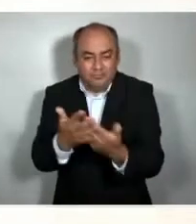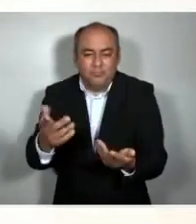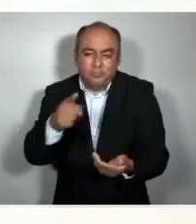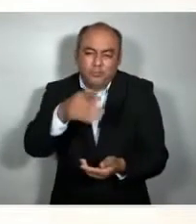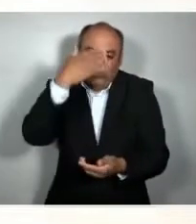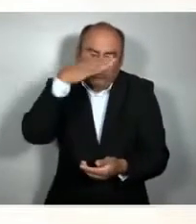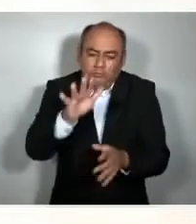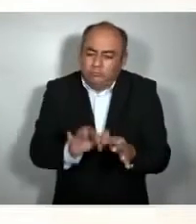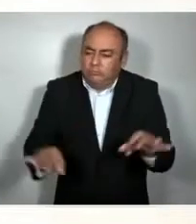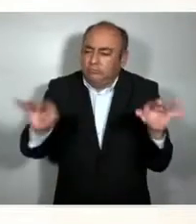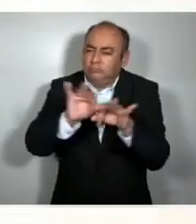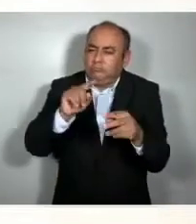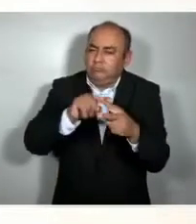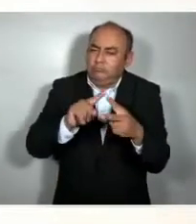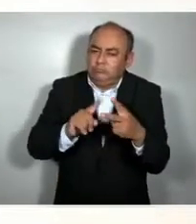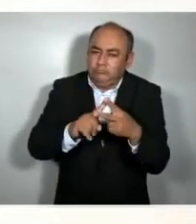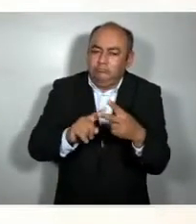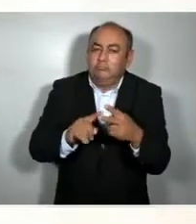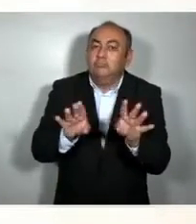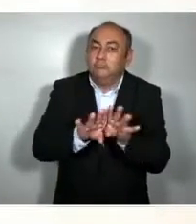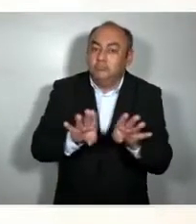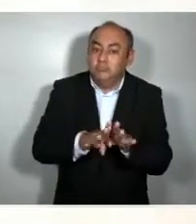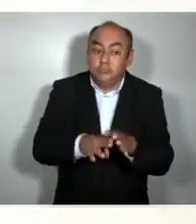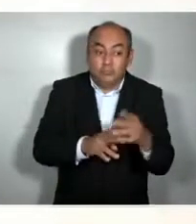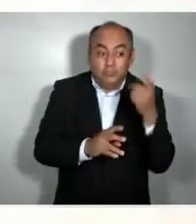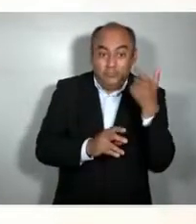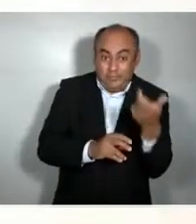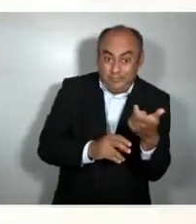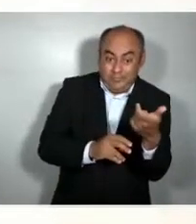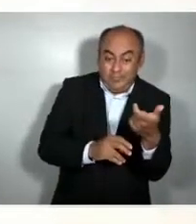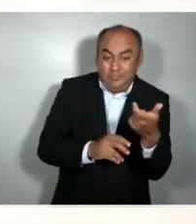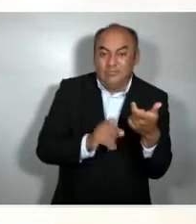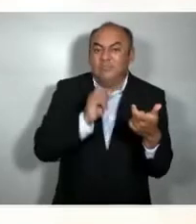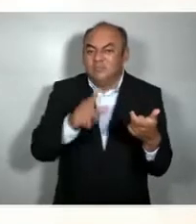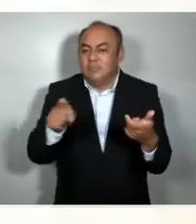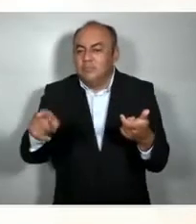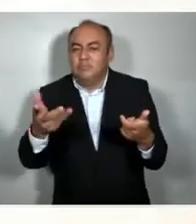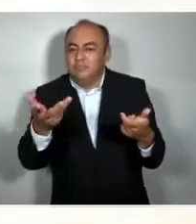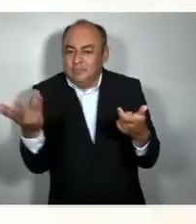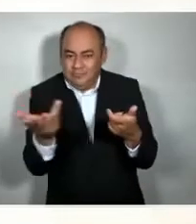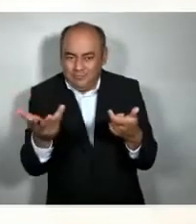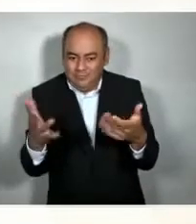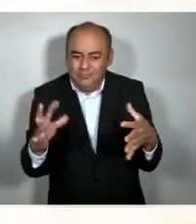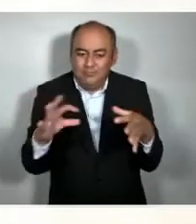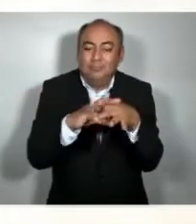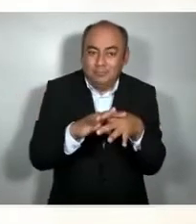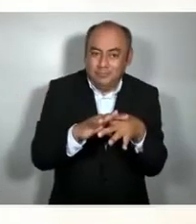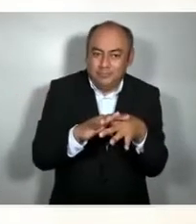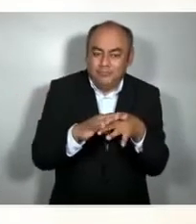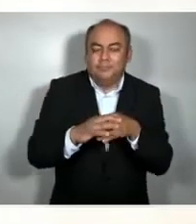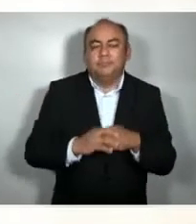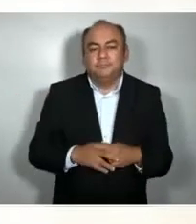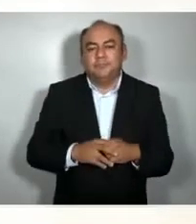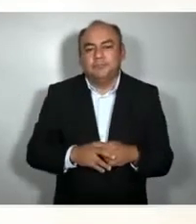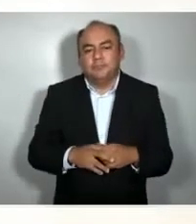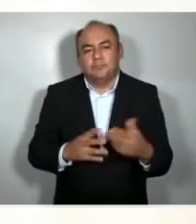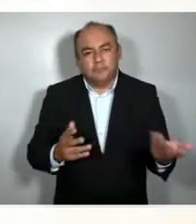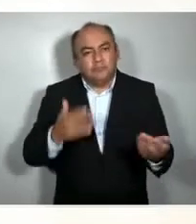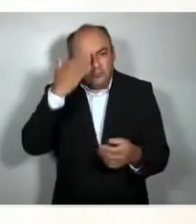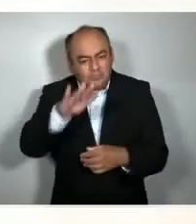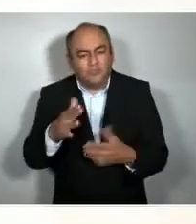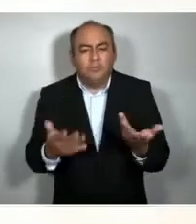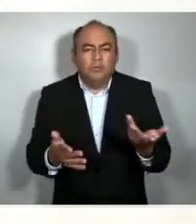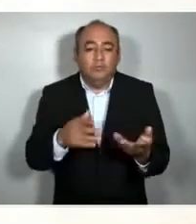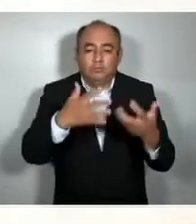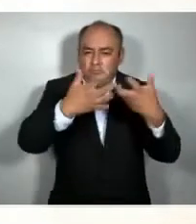que asociar una buena inversión con una buena producción. Los altos costos que desafían